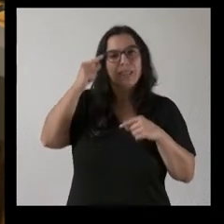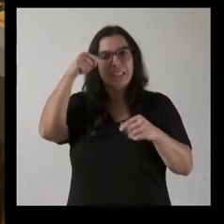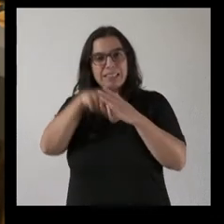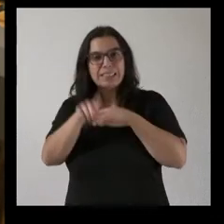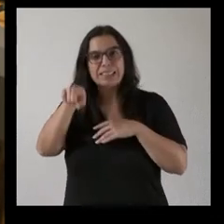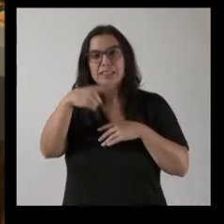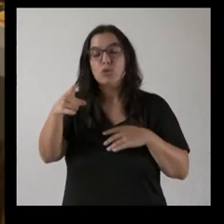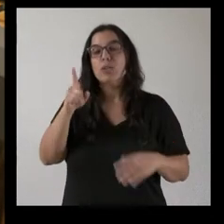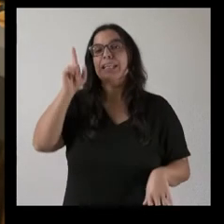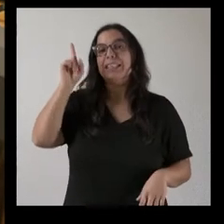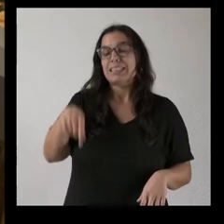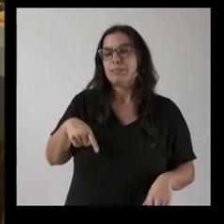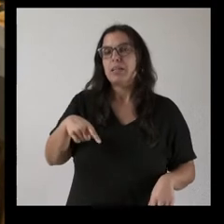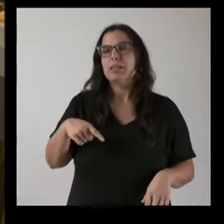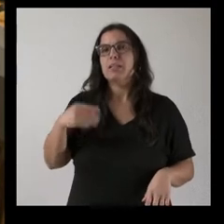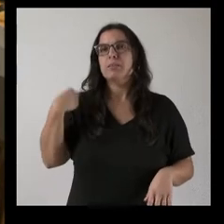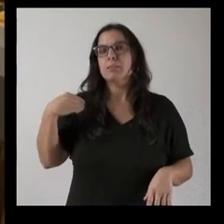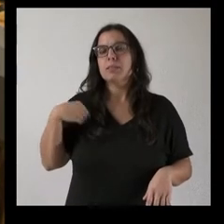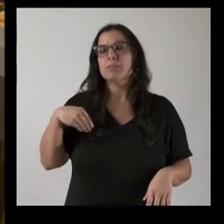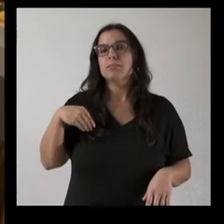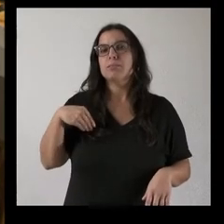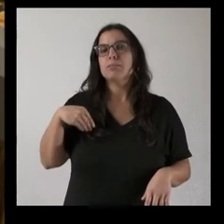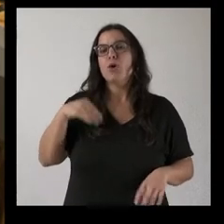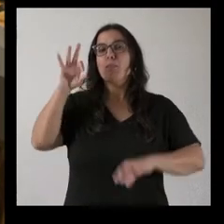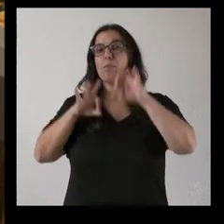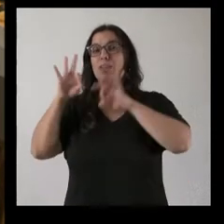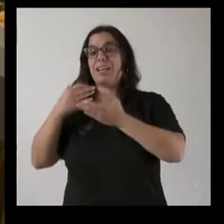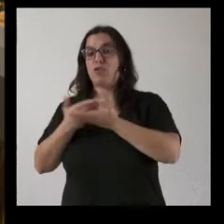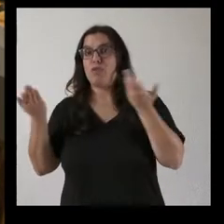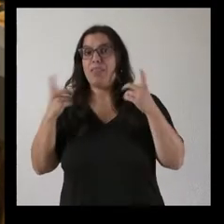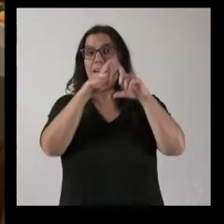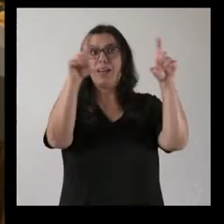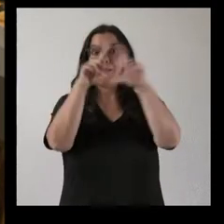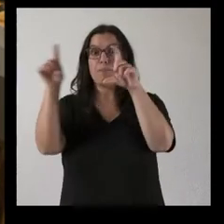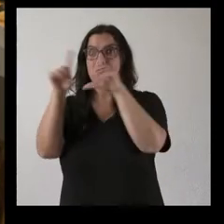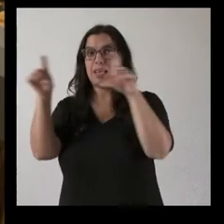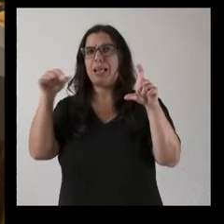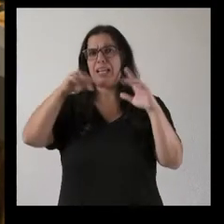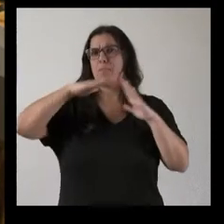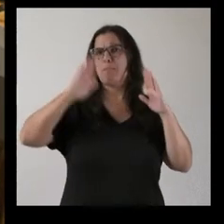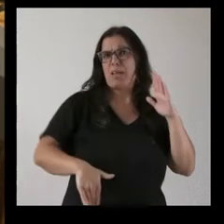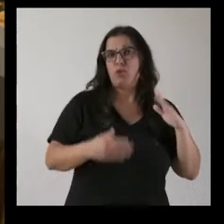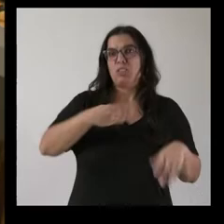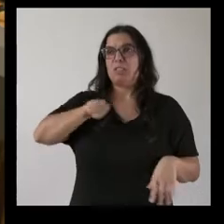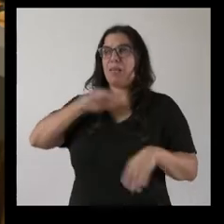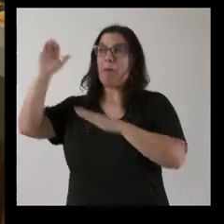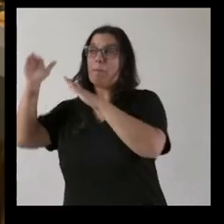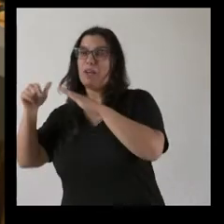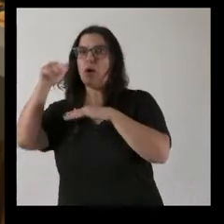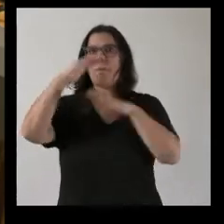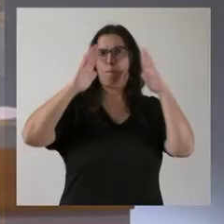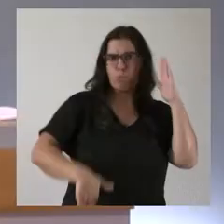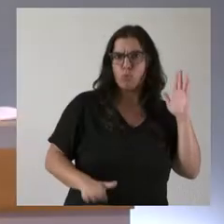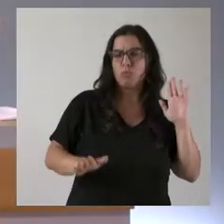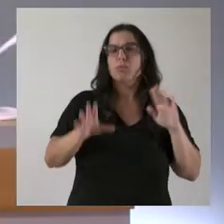y además el índice de confianza empresarial ha bajado en Castilla y león mucho más que en España no sé eso que valoración merece por parte de la